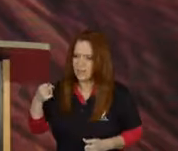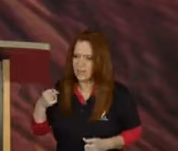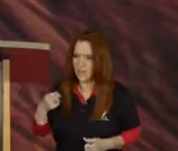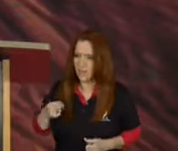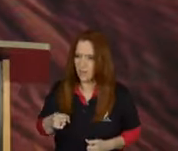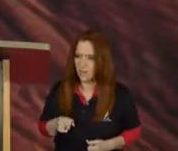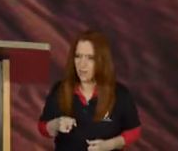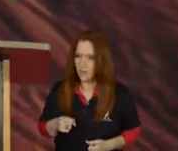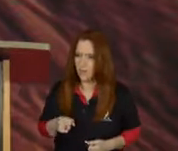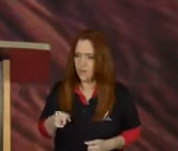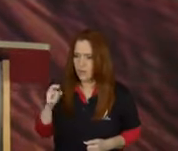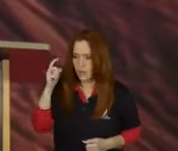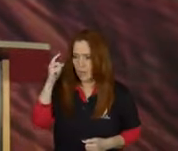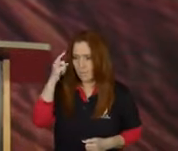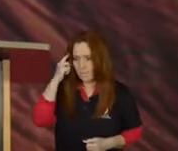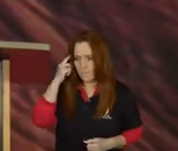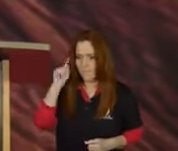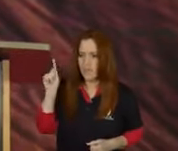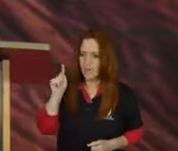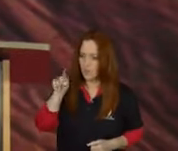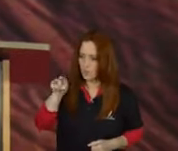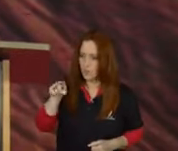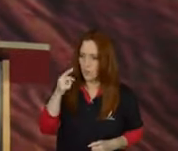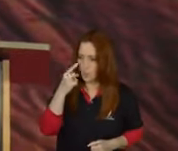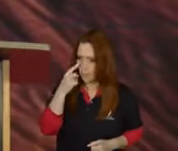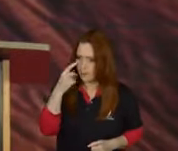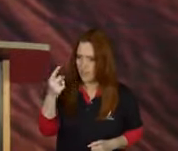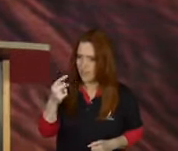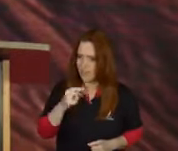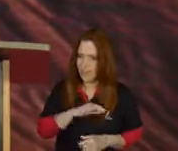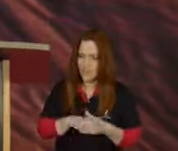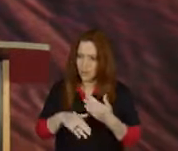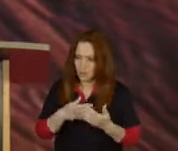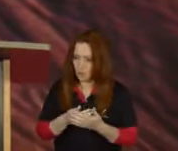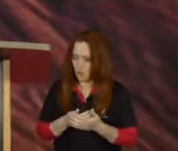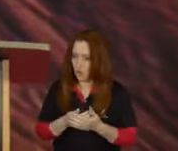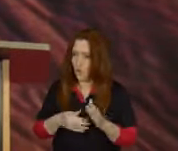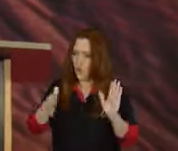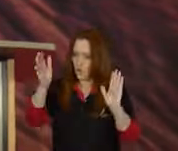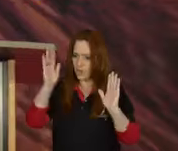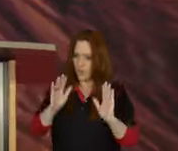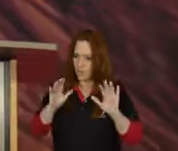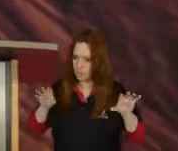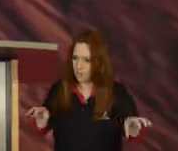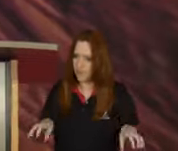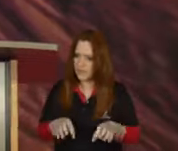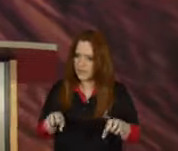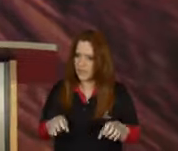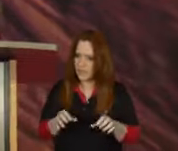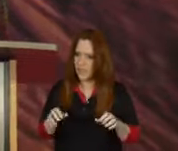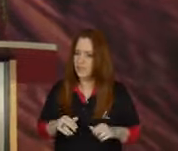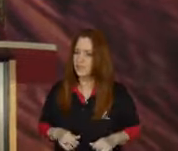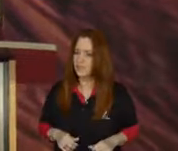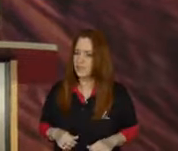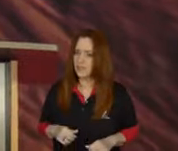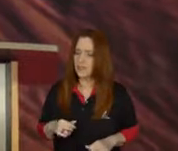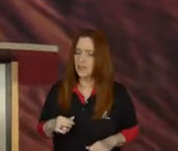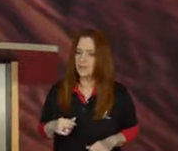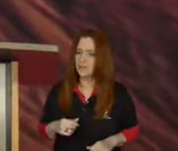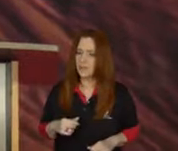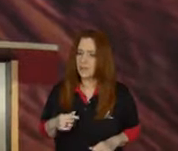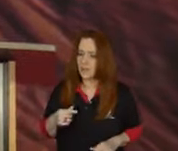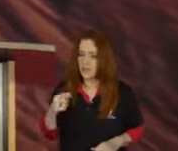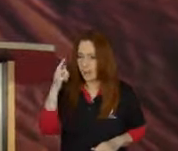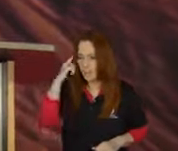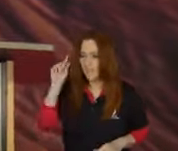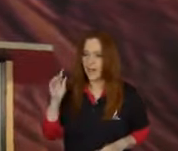sobre tu vida, y tú vas a ver de lo que Dios es capaz de hacer. Póngase de pie, póngase de pie. Siempre es para mí una bendición y un privilegio, apóstol, usted lo sabe. Gracias